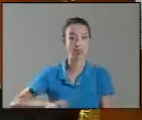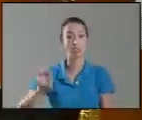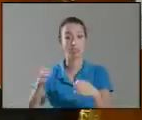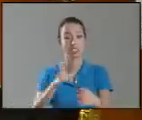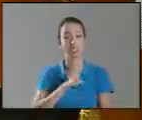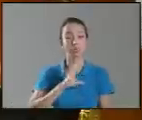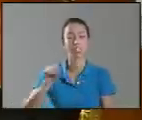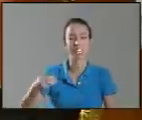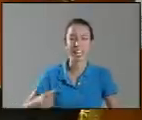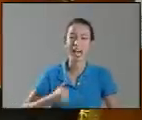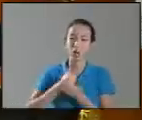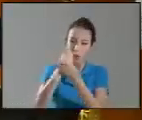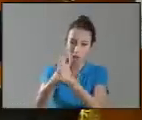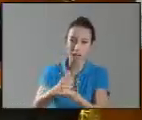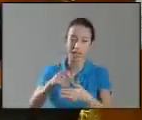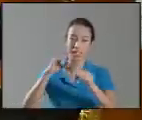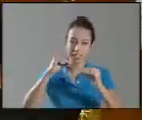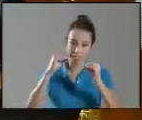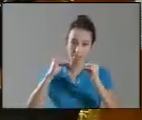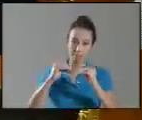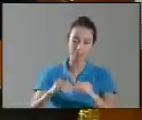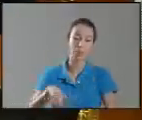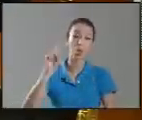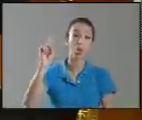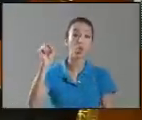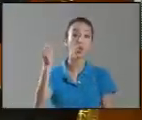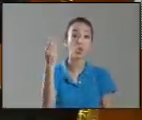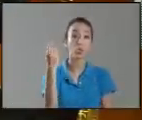Entonces les tenemos que dar algunas cositas. Número uno.